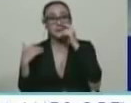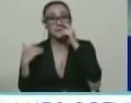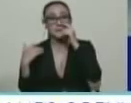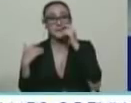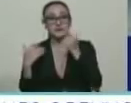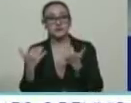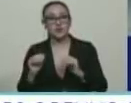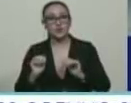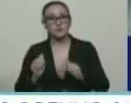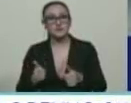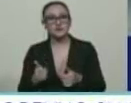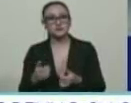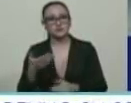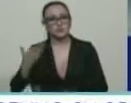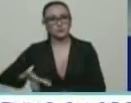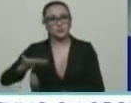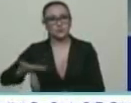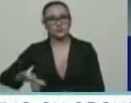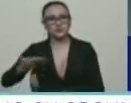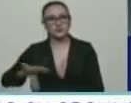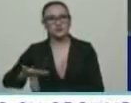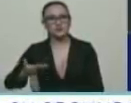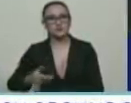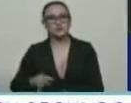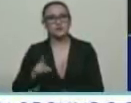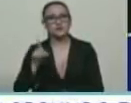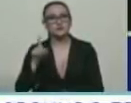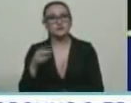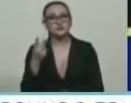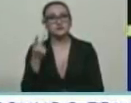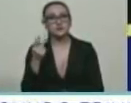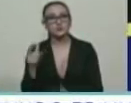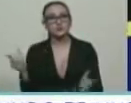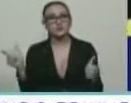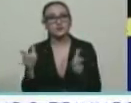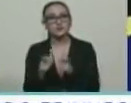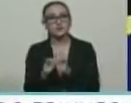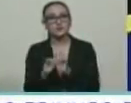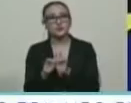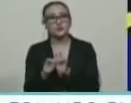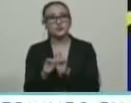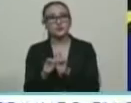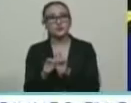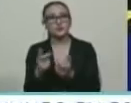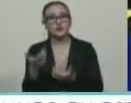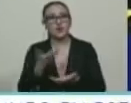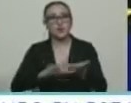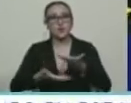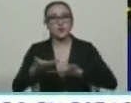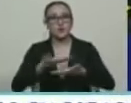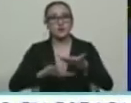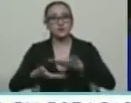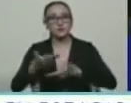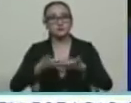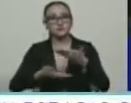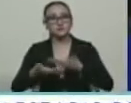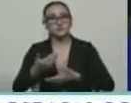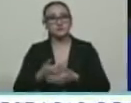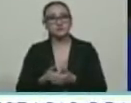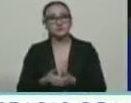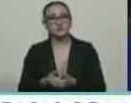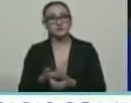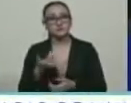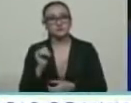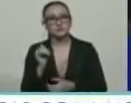un comienzo muy importante. Y también en la segunda reunión de esta colaboración tuvimos